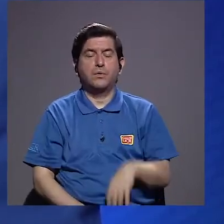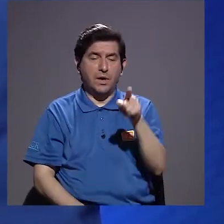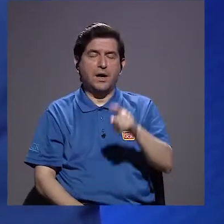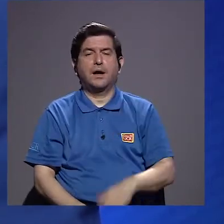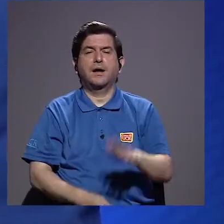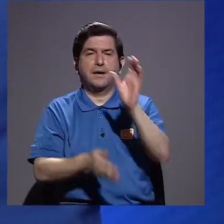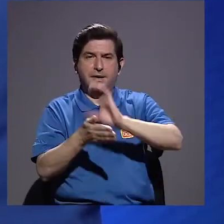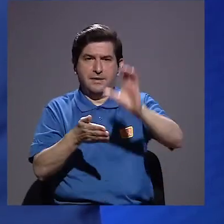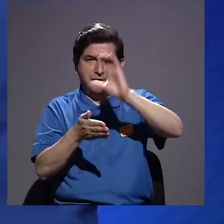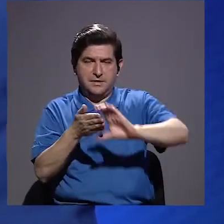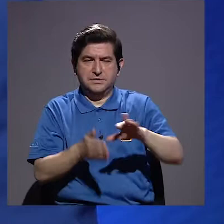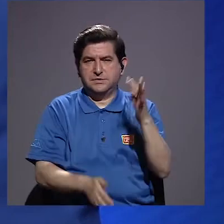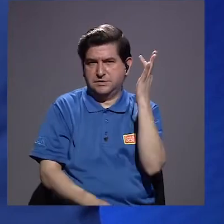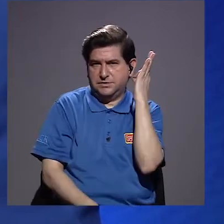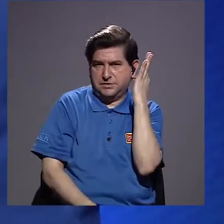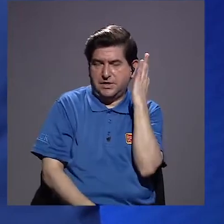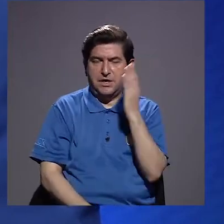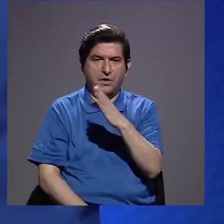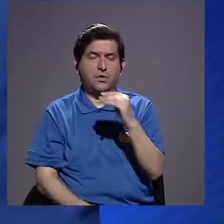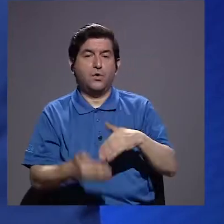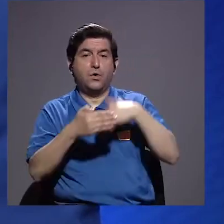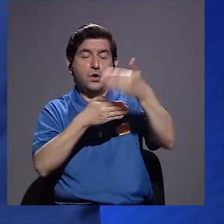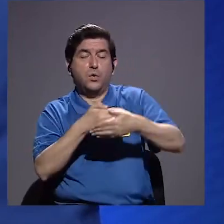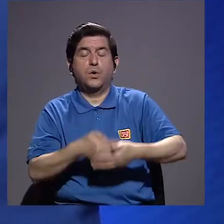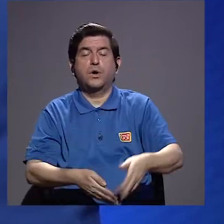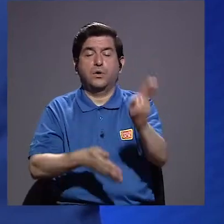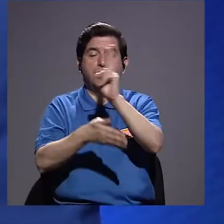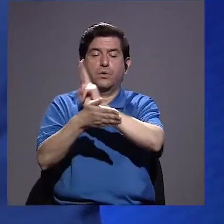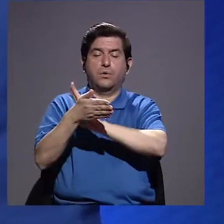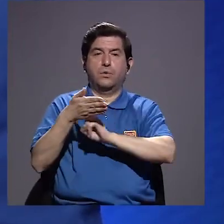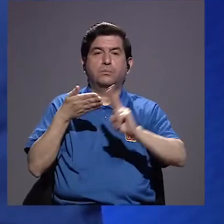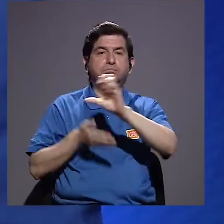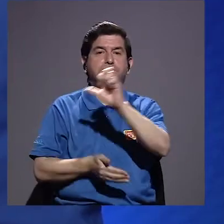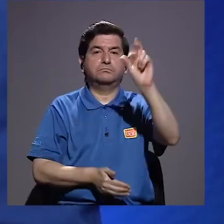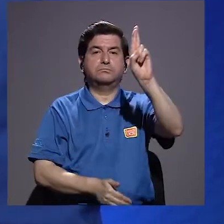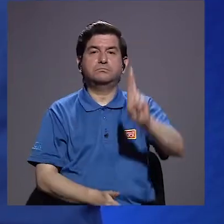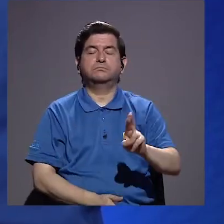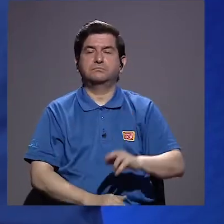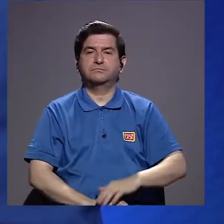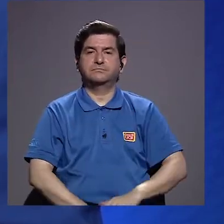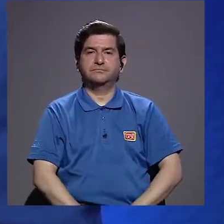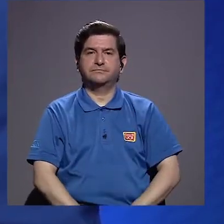de Señoritas y posteriormente en la Universidad de Costa Rica. ¿Cuál